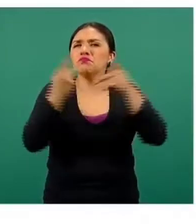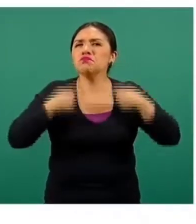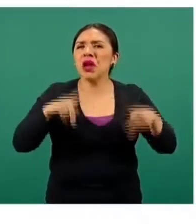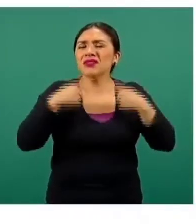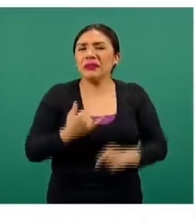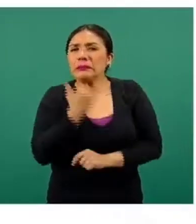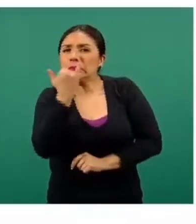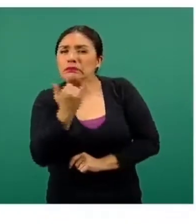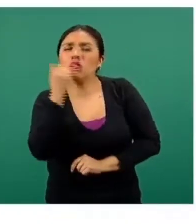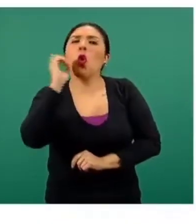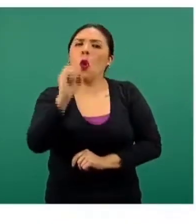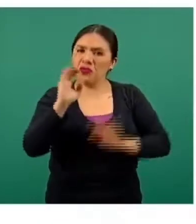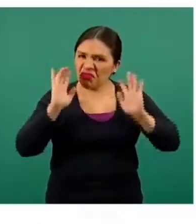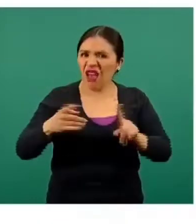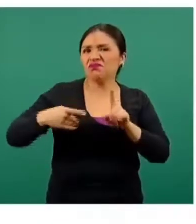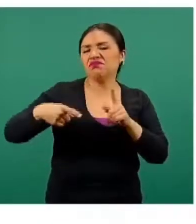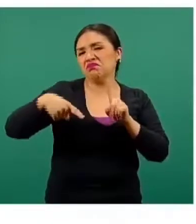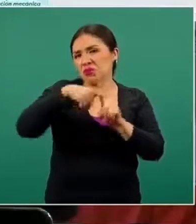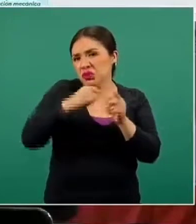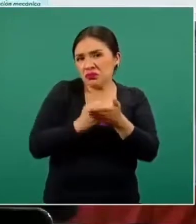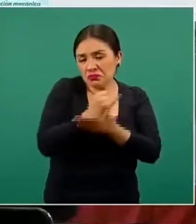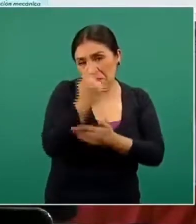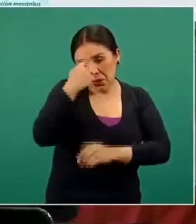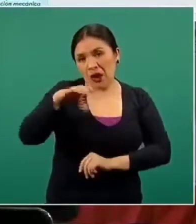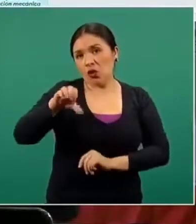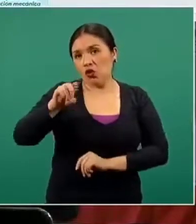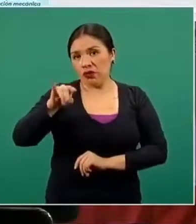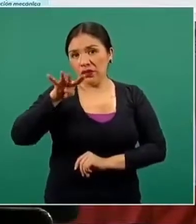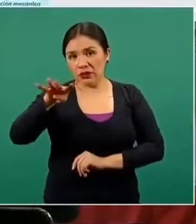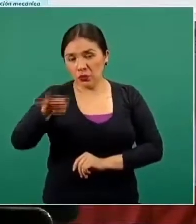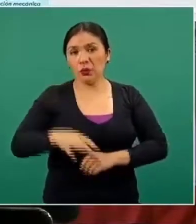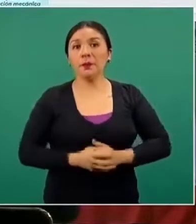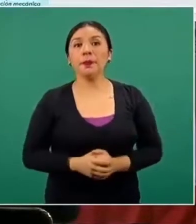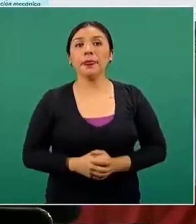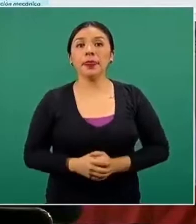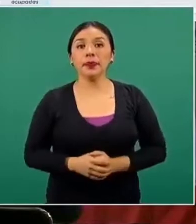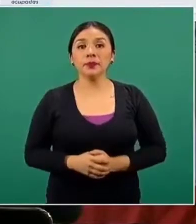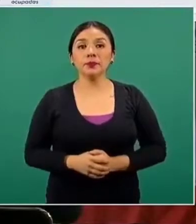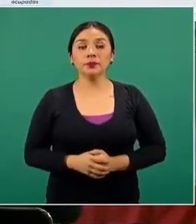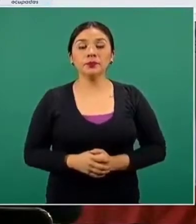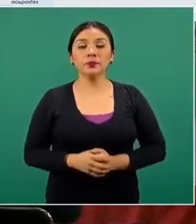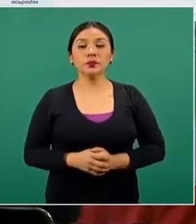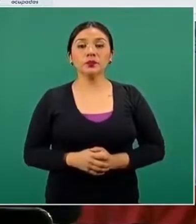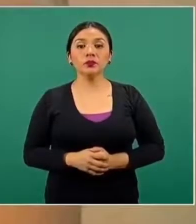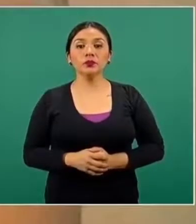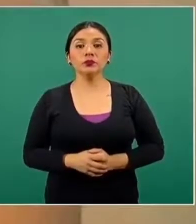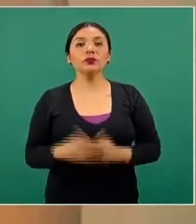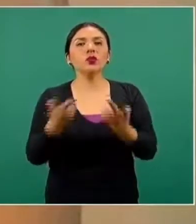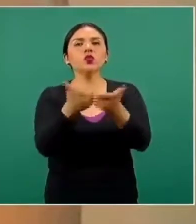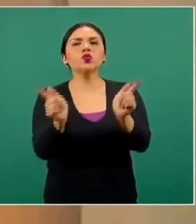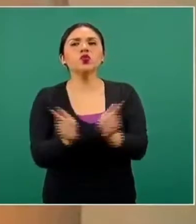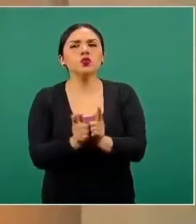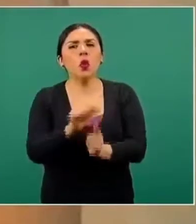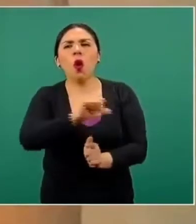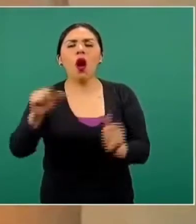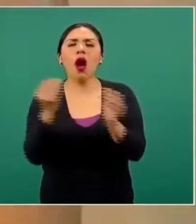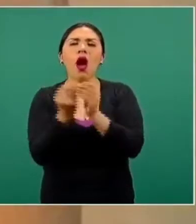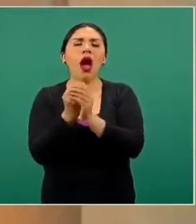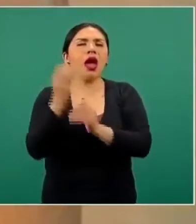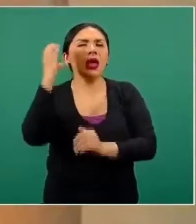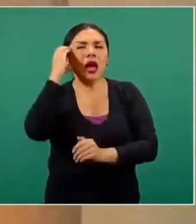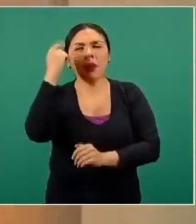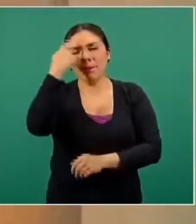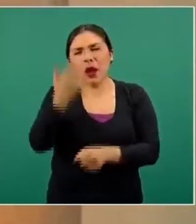confirmados de COVID-19. Si vemos la siguiente diapositiva, vamos a ver específicamente al grupo de camas de